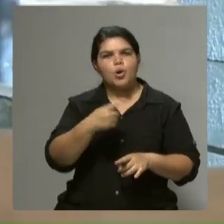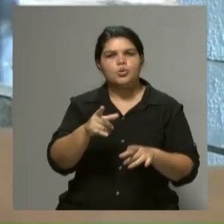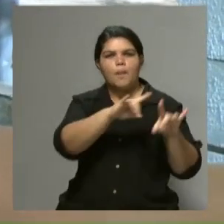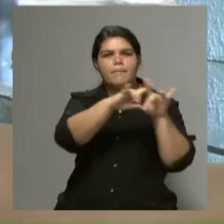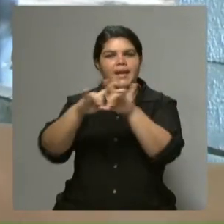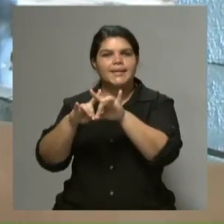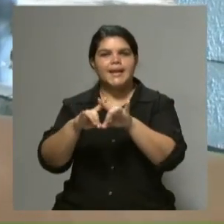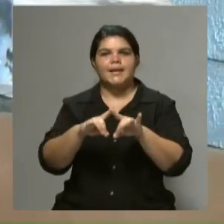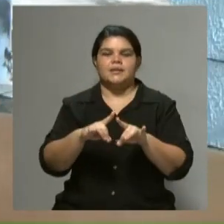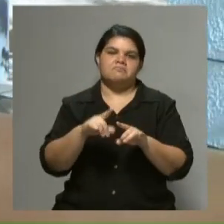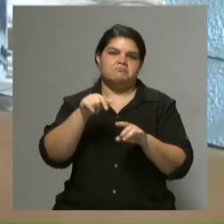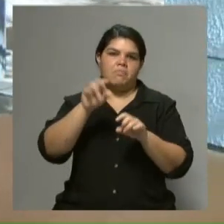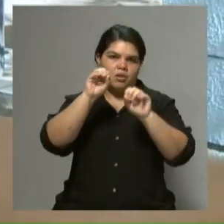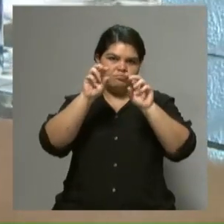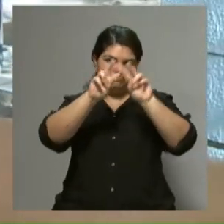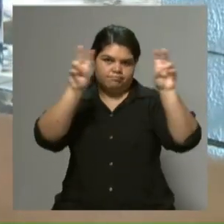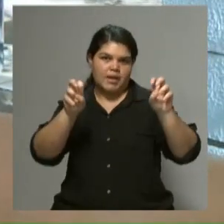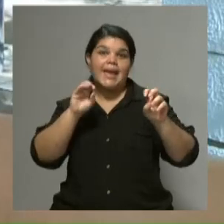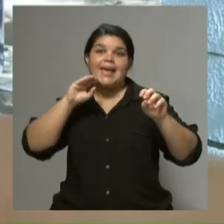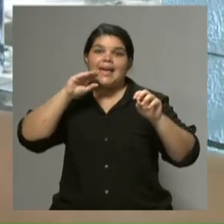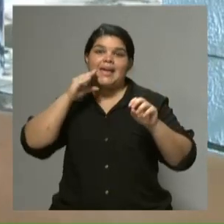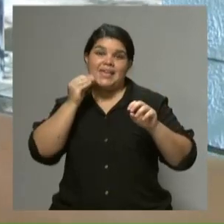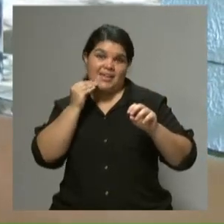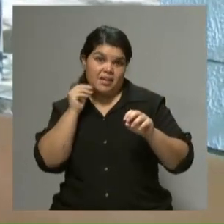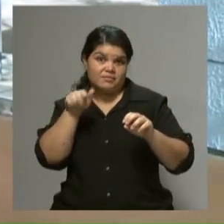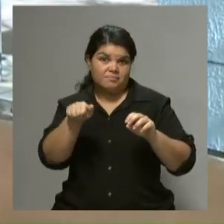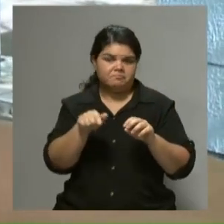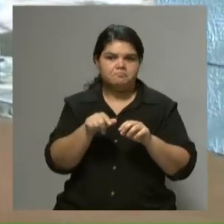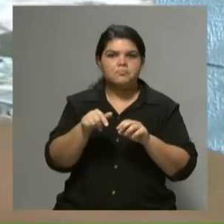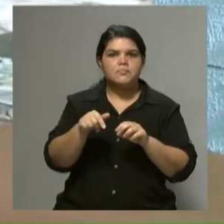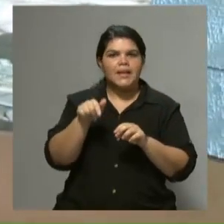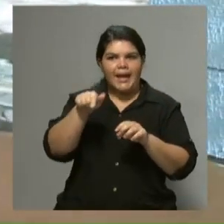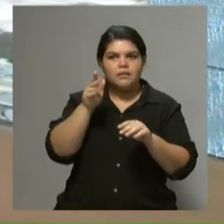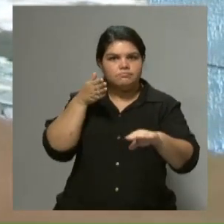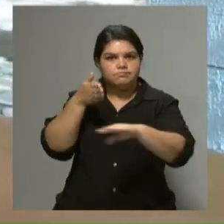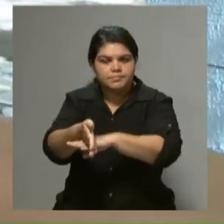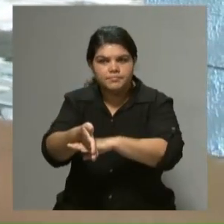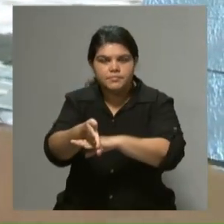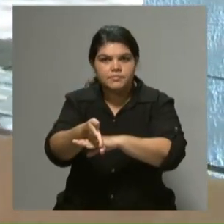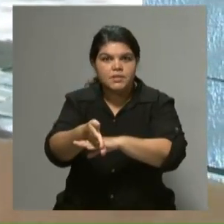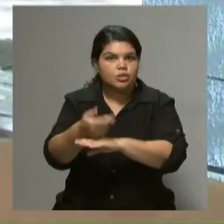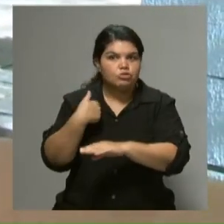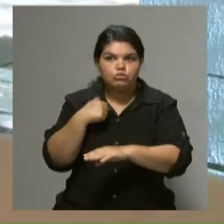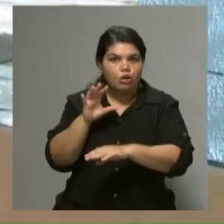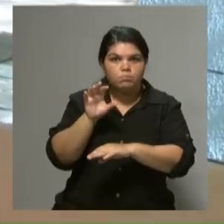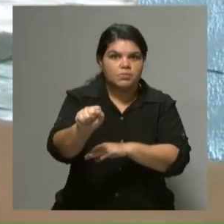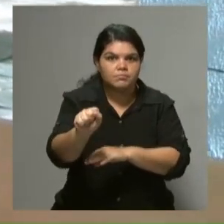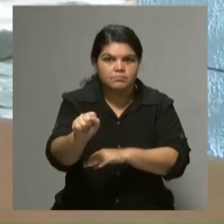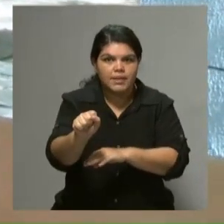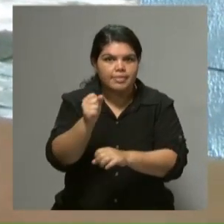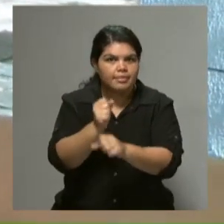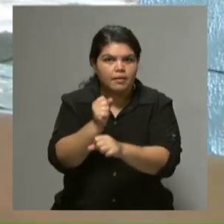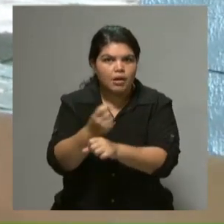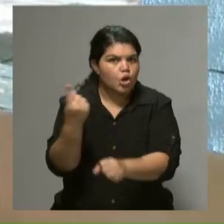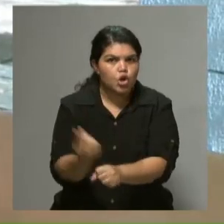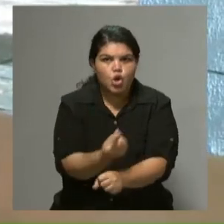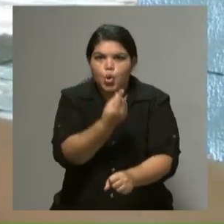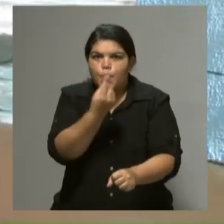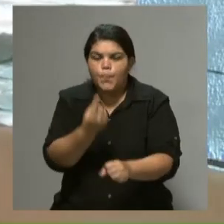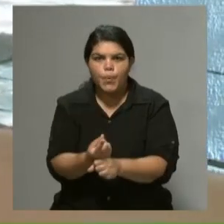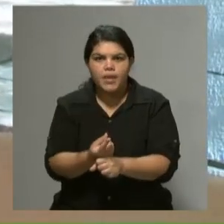nivel mundial y bueno, la verdad que hasta el momento no pude todavía conseguir un puesto de trabajo. Veo que el idioma